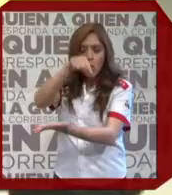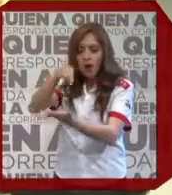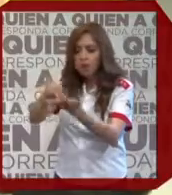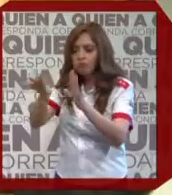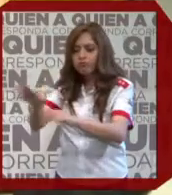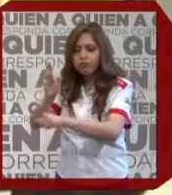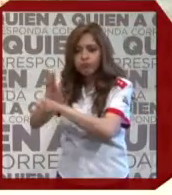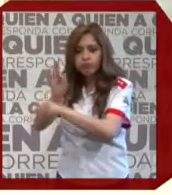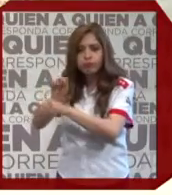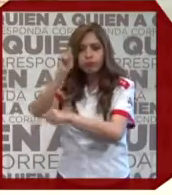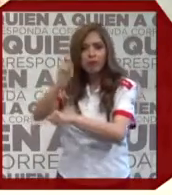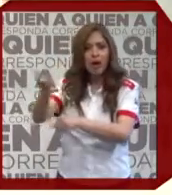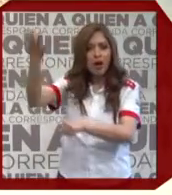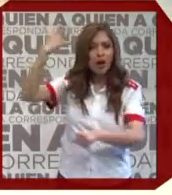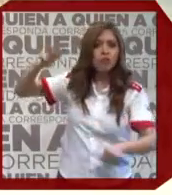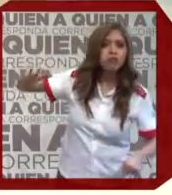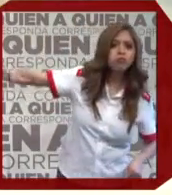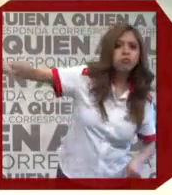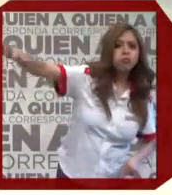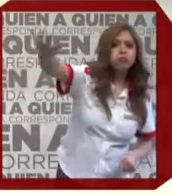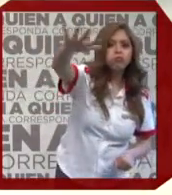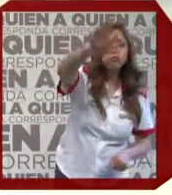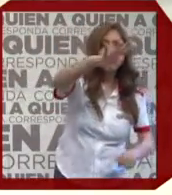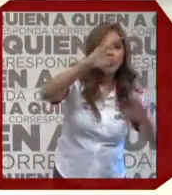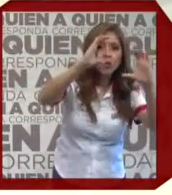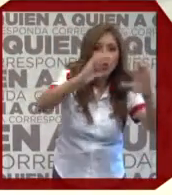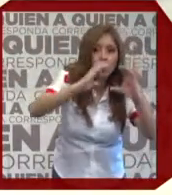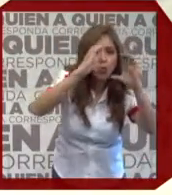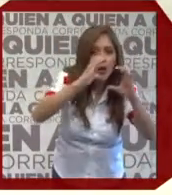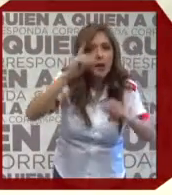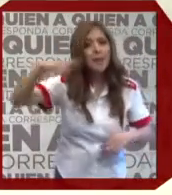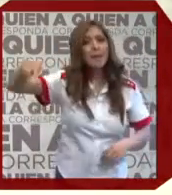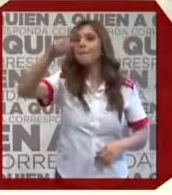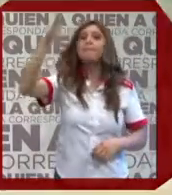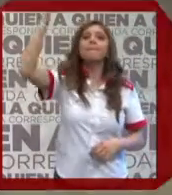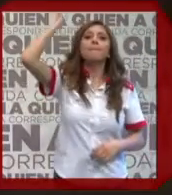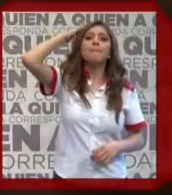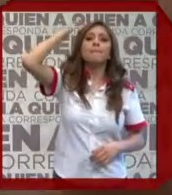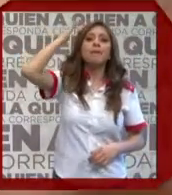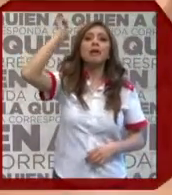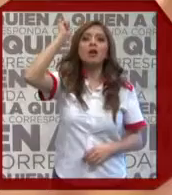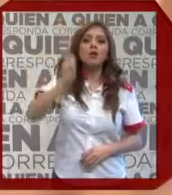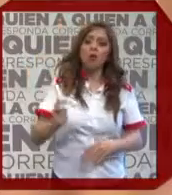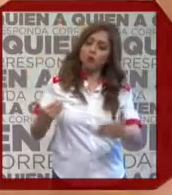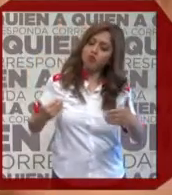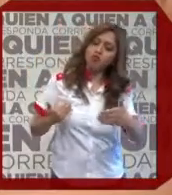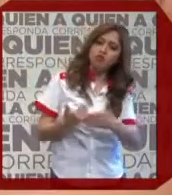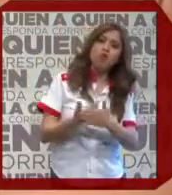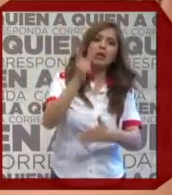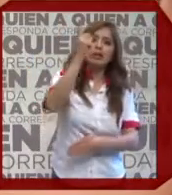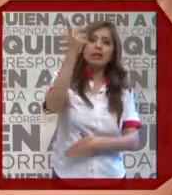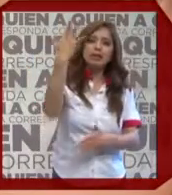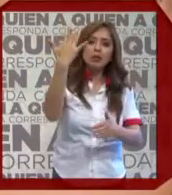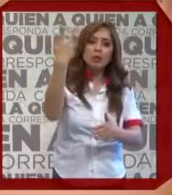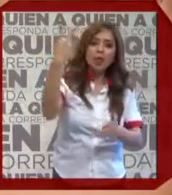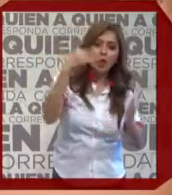colocado a lo largo de 12 kilómetros de playa. Según cifras de las autoridades de ecología, hasta el día de hoy se han resguardado más de